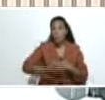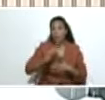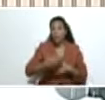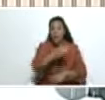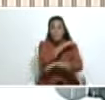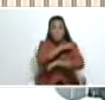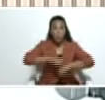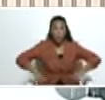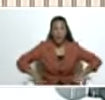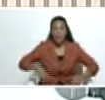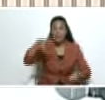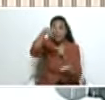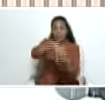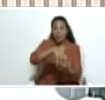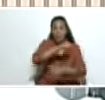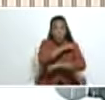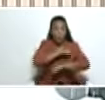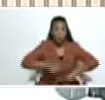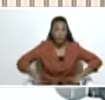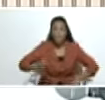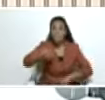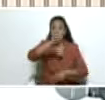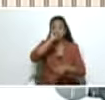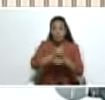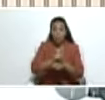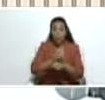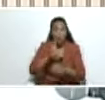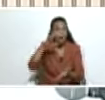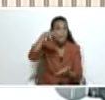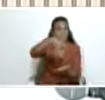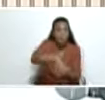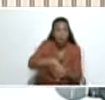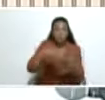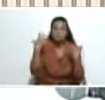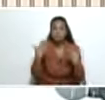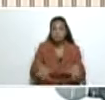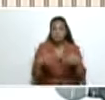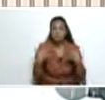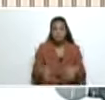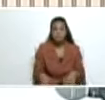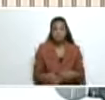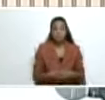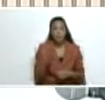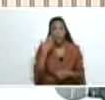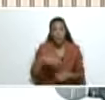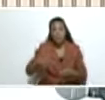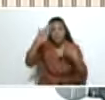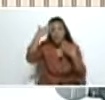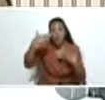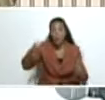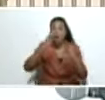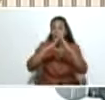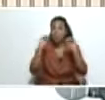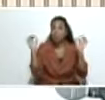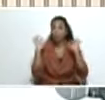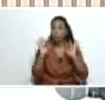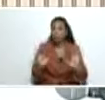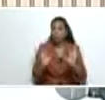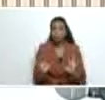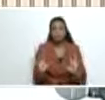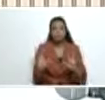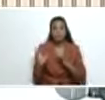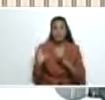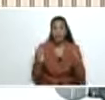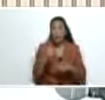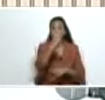Portuguesa, allá, con el Primitivo, Primitivo Cedeño. Mis saludos por allá a todos. Estamos entonces